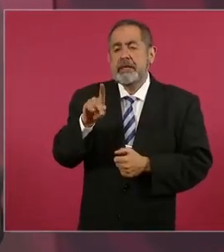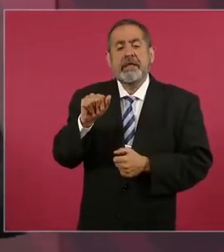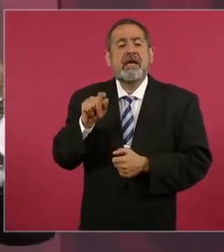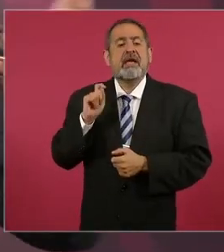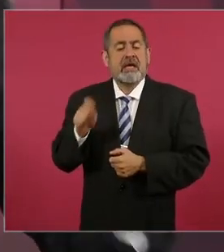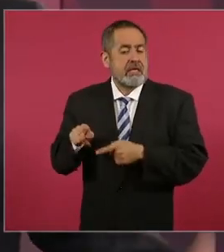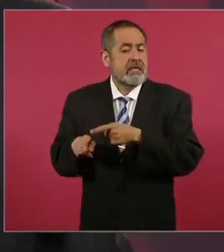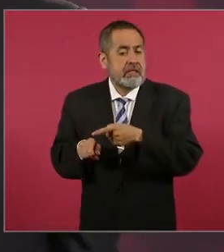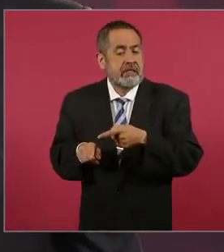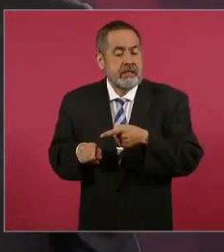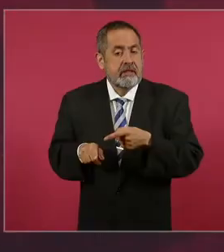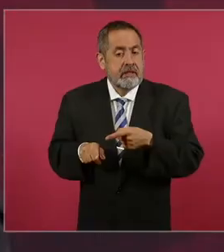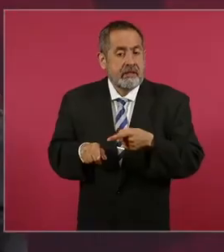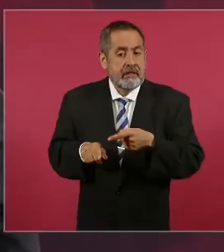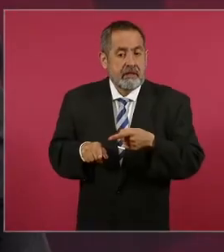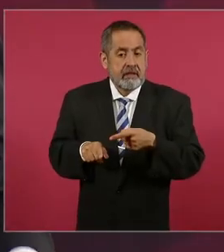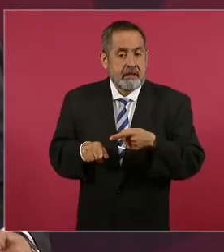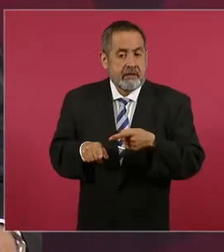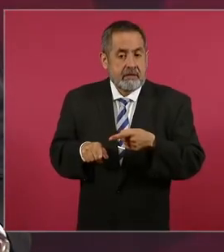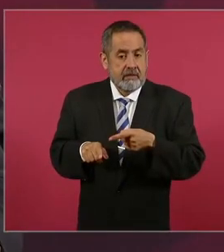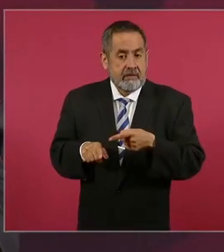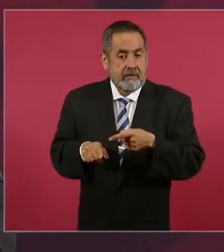se